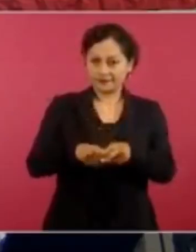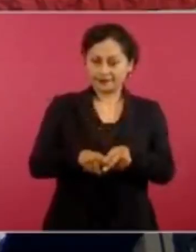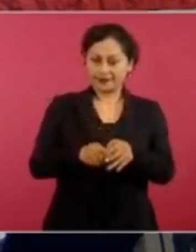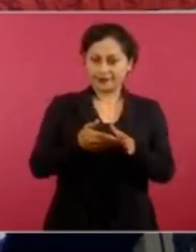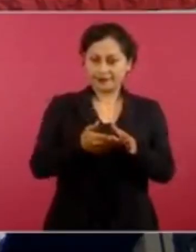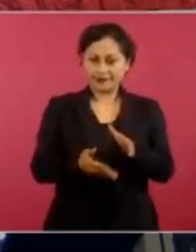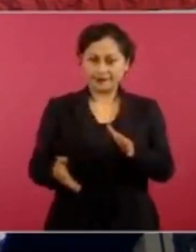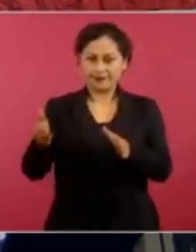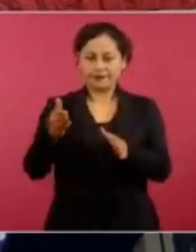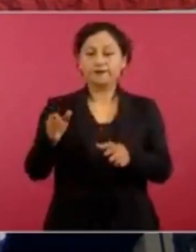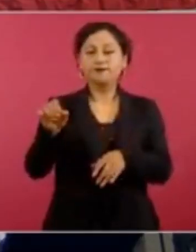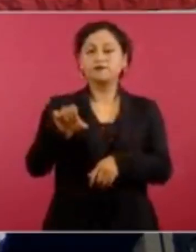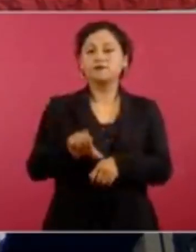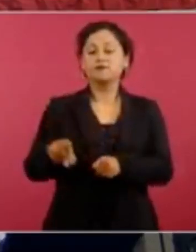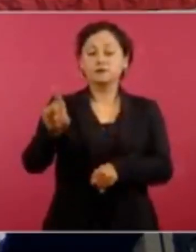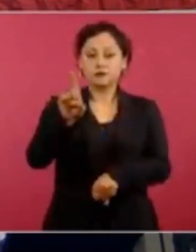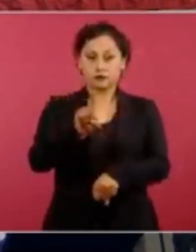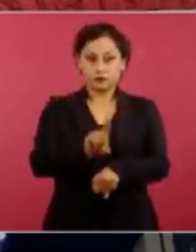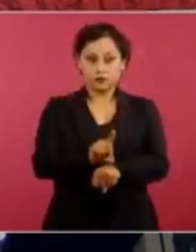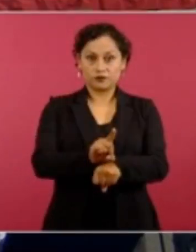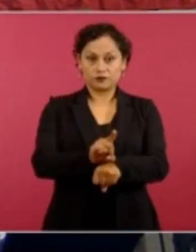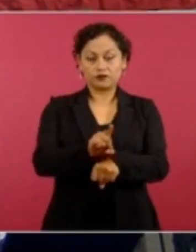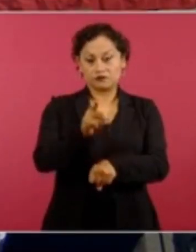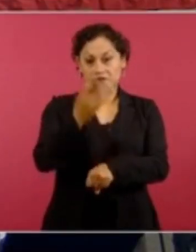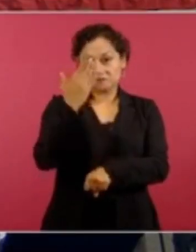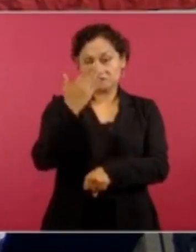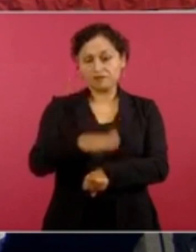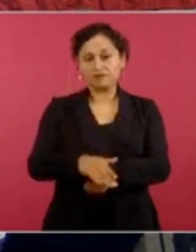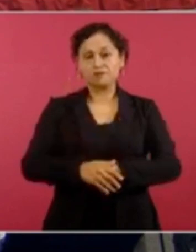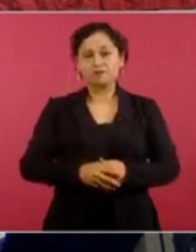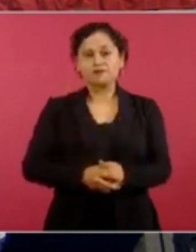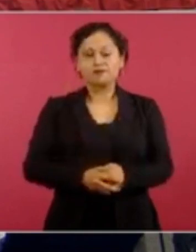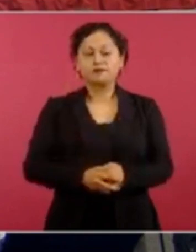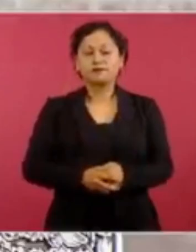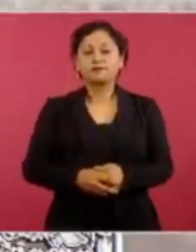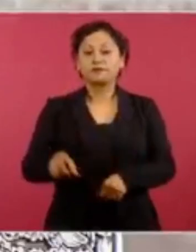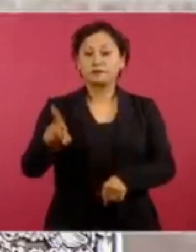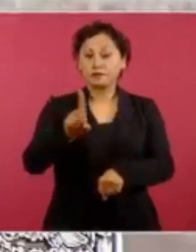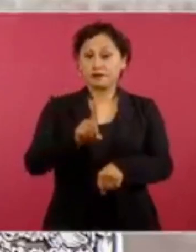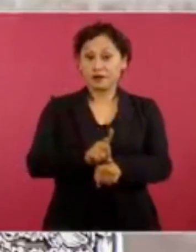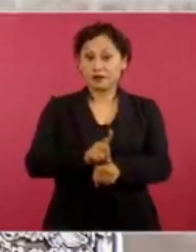día es de luto nacional